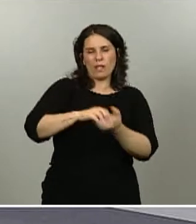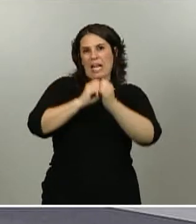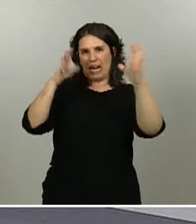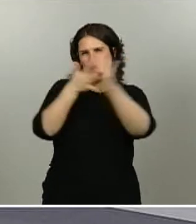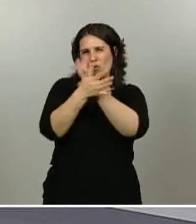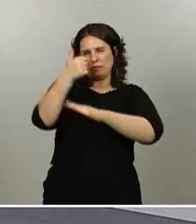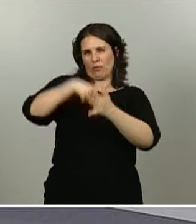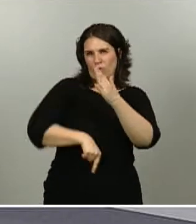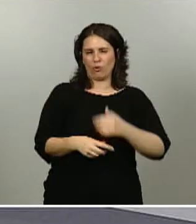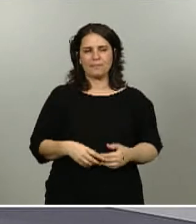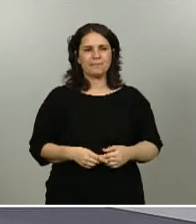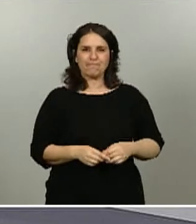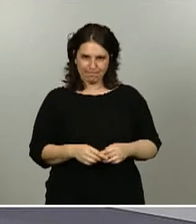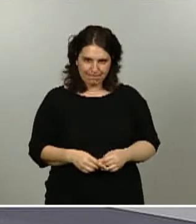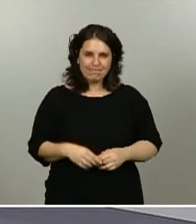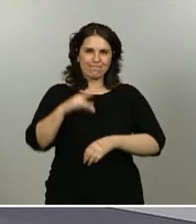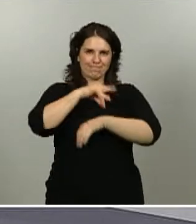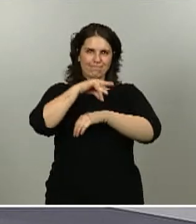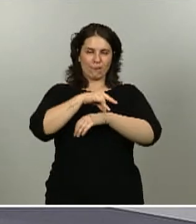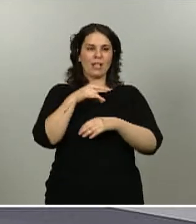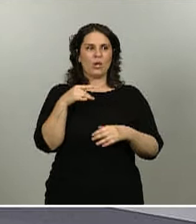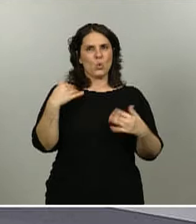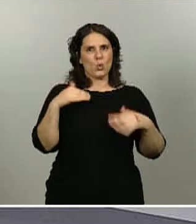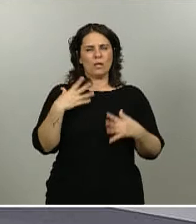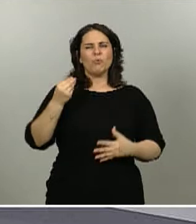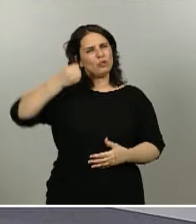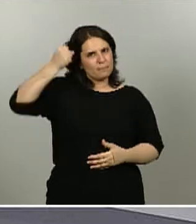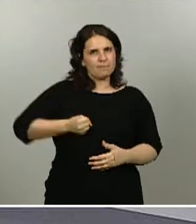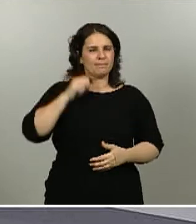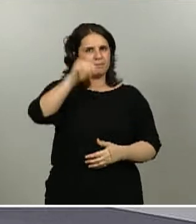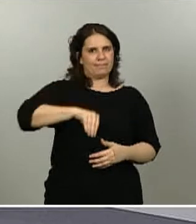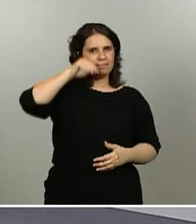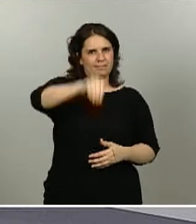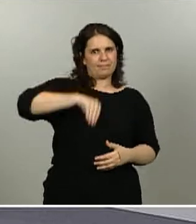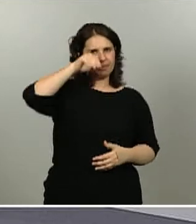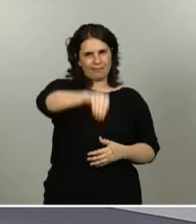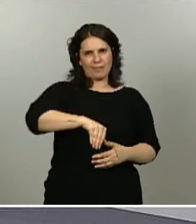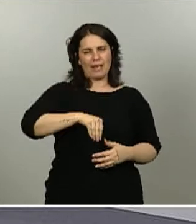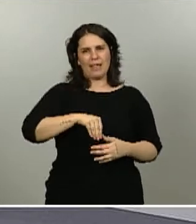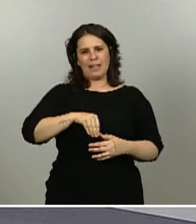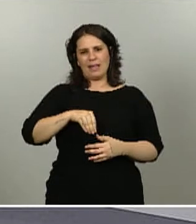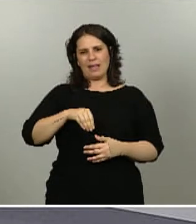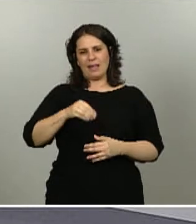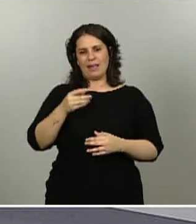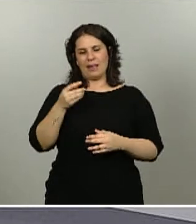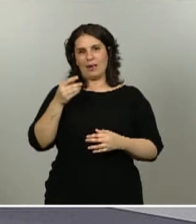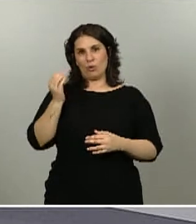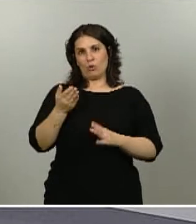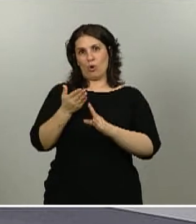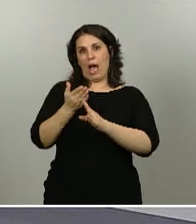Sí, doctor, la verdad es que hay mucha insistencia de preguntas que han ido llegando un poquito antes y también durante su